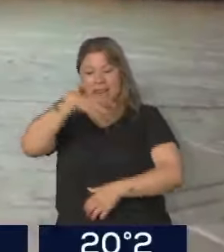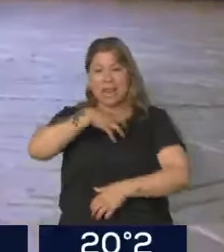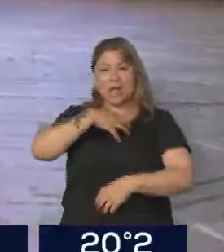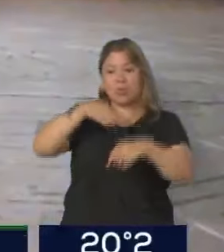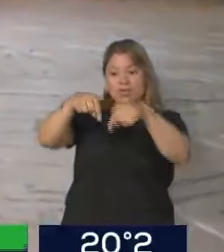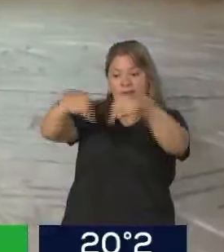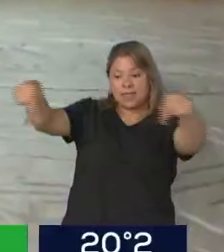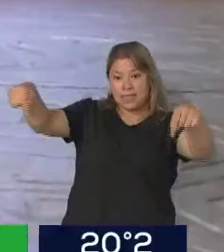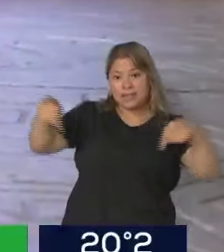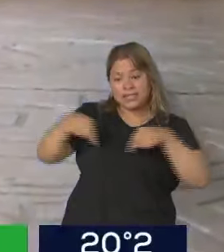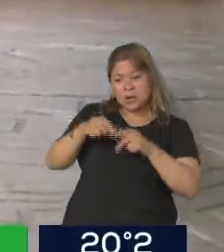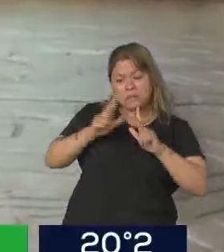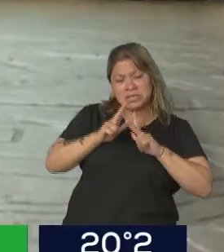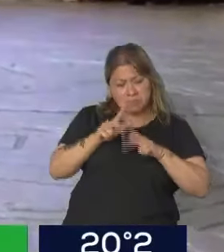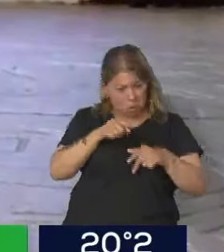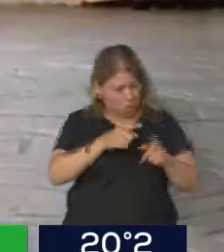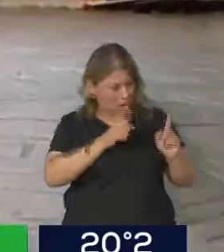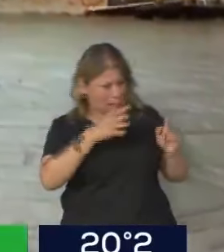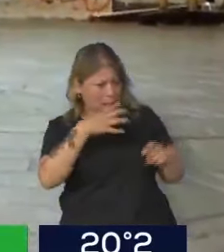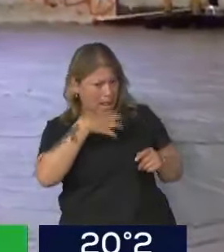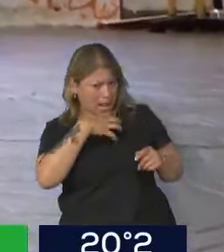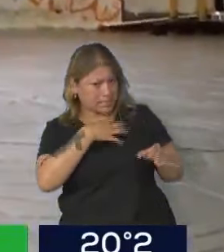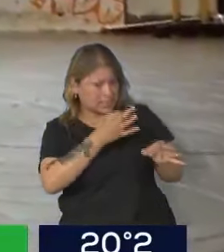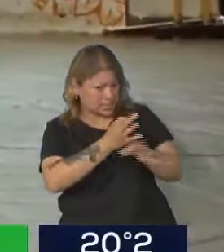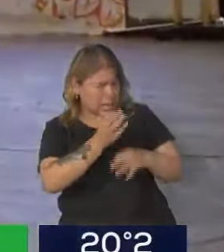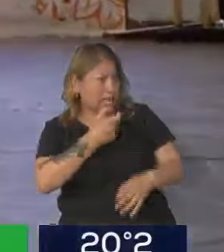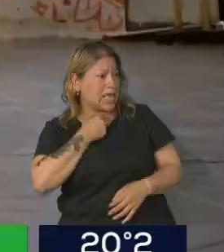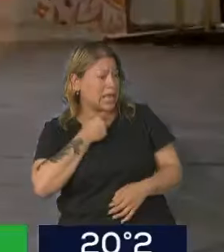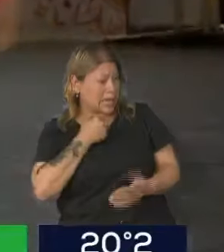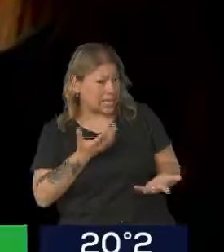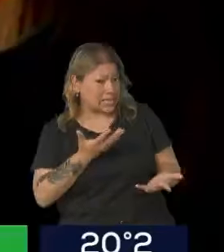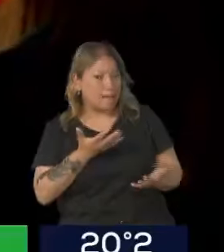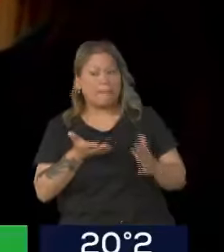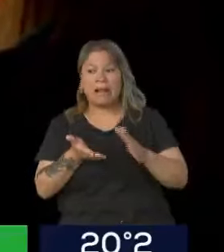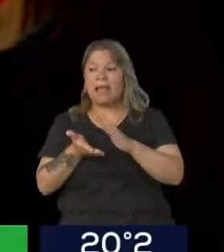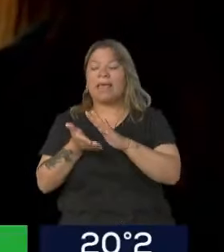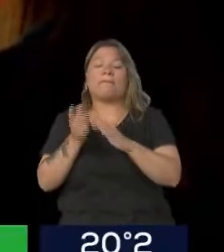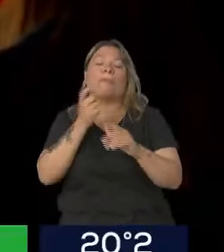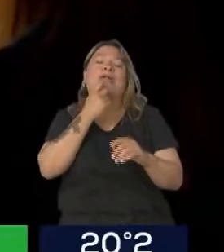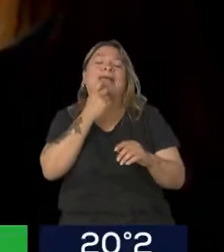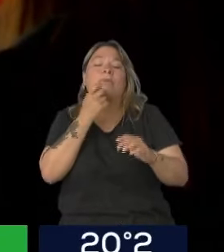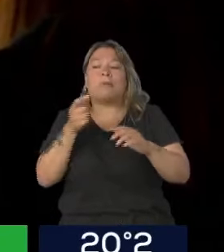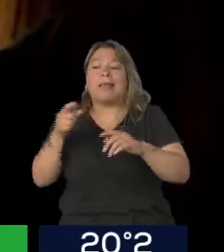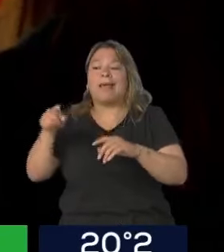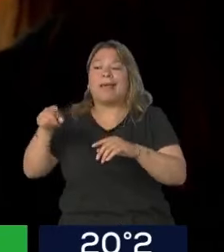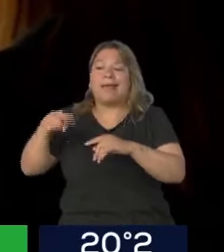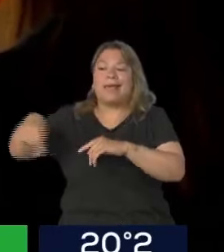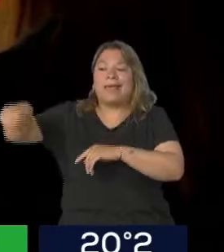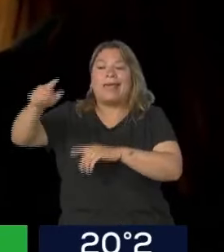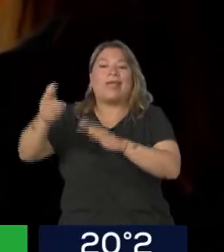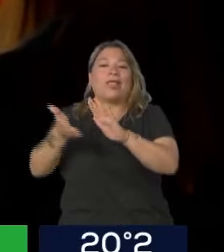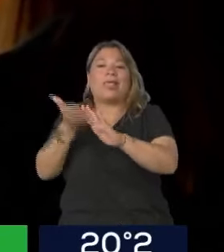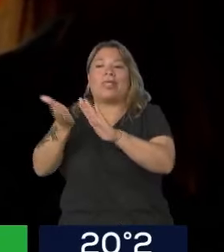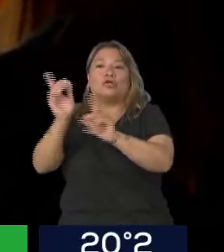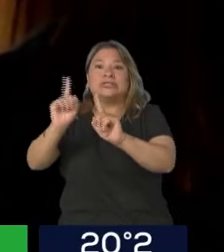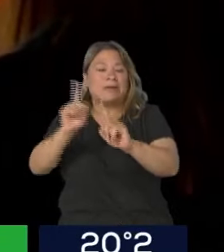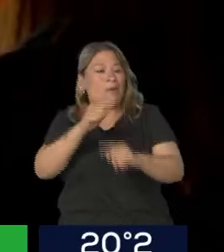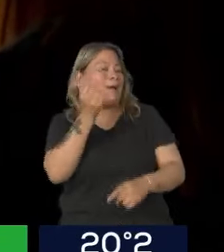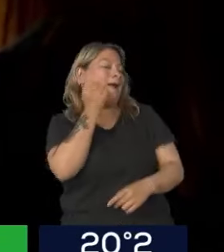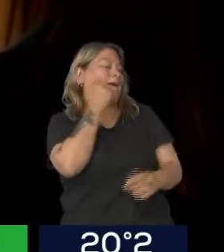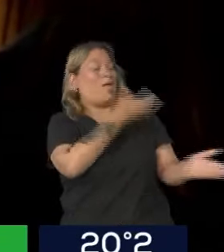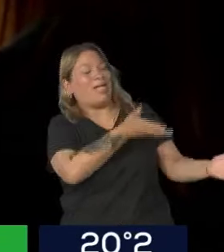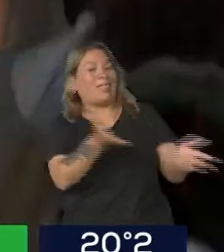querés dar clases? O sea, no dar clases, sino para que no se vayan las chicas, te pones vos, que sos re cara dura, a bailar, que te